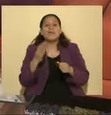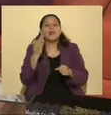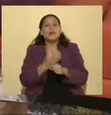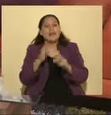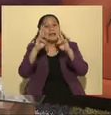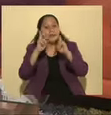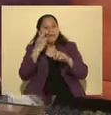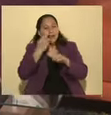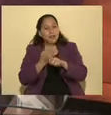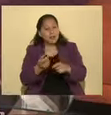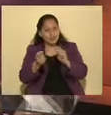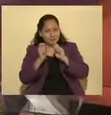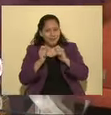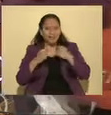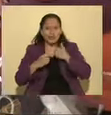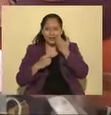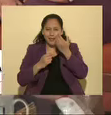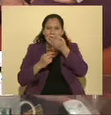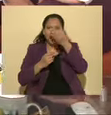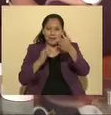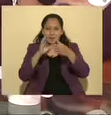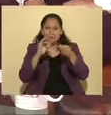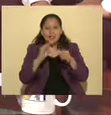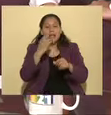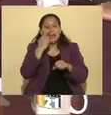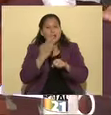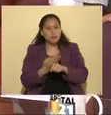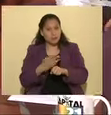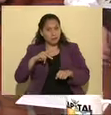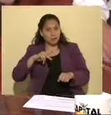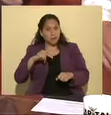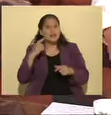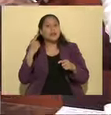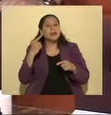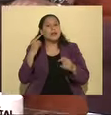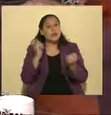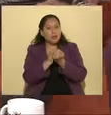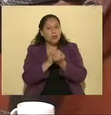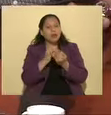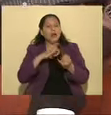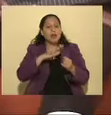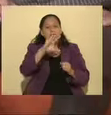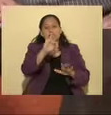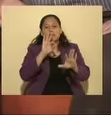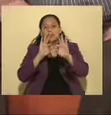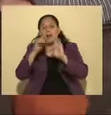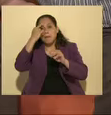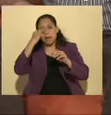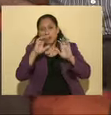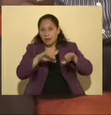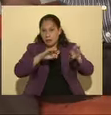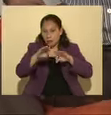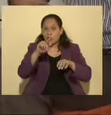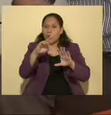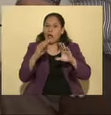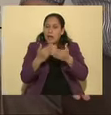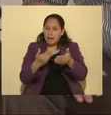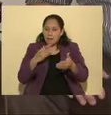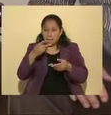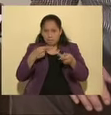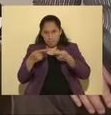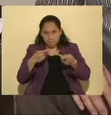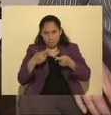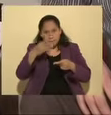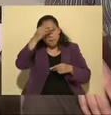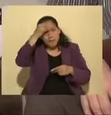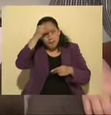temas de responsabilidad, yo quiero informarle que la responsabilidad también hay en opciones laborales, así que capacítate, porque el